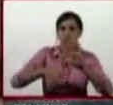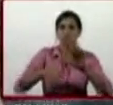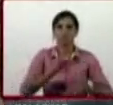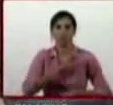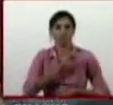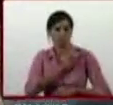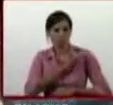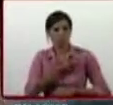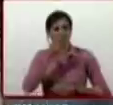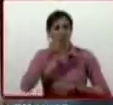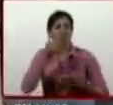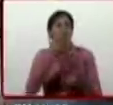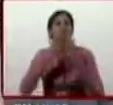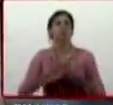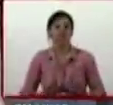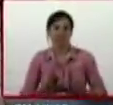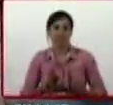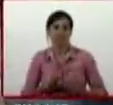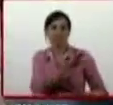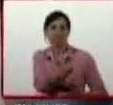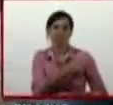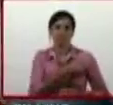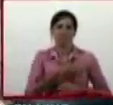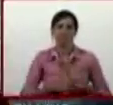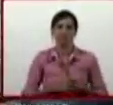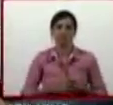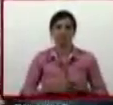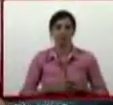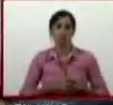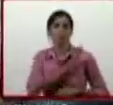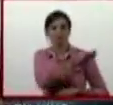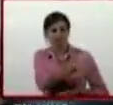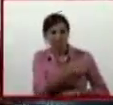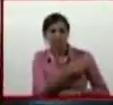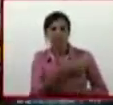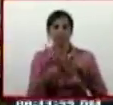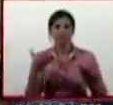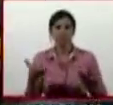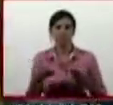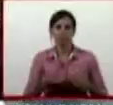estudiantes universitarios a universidades.